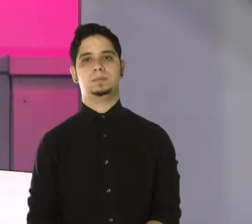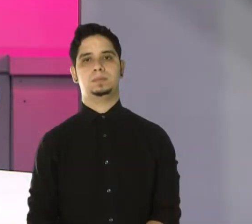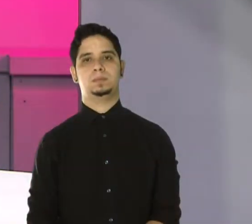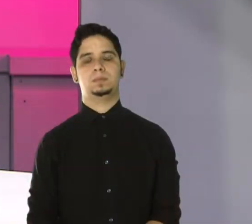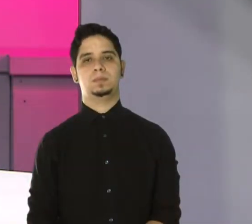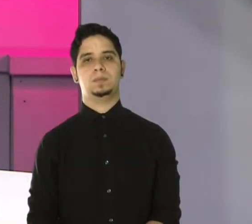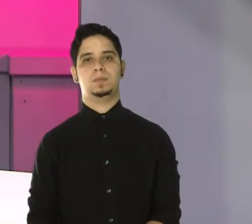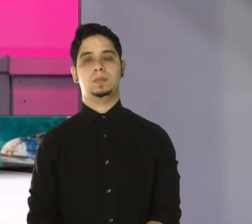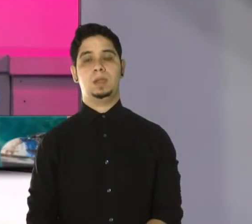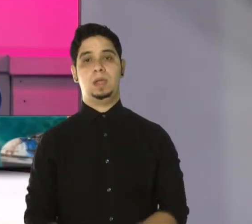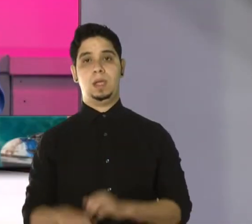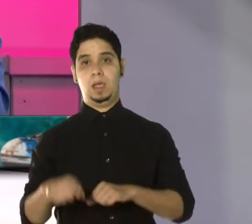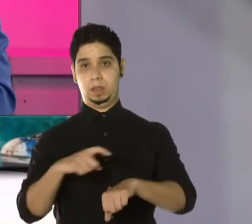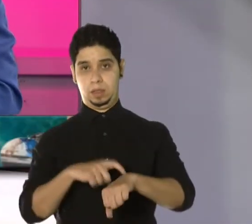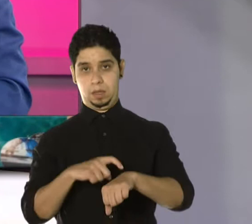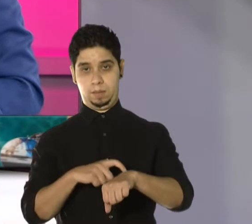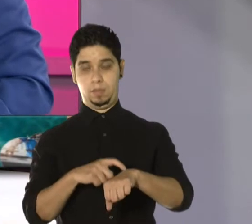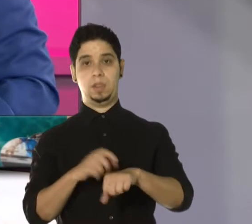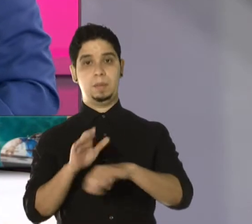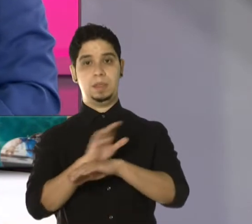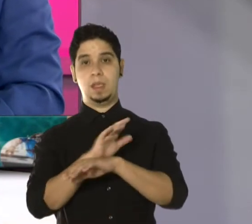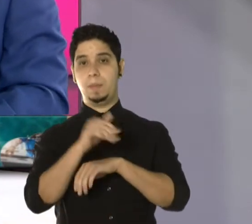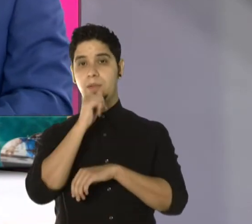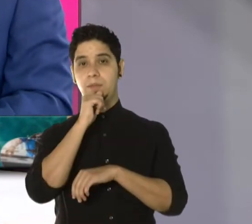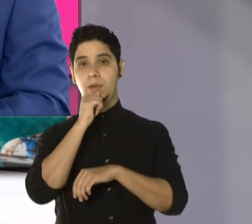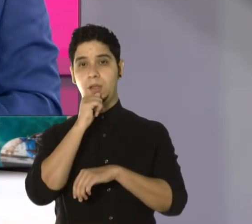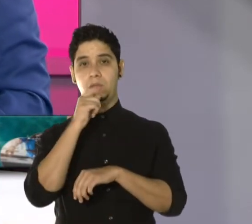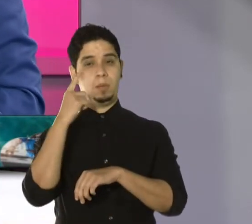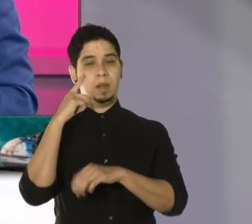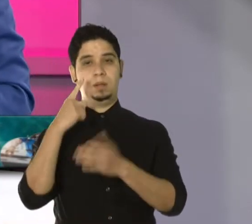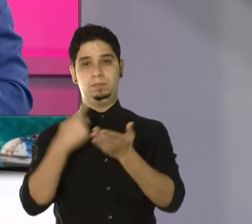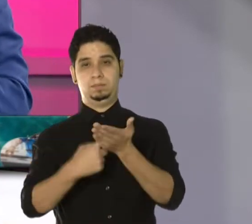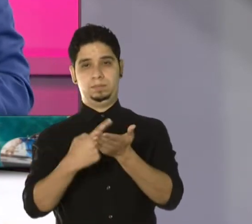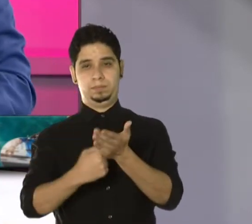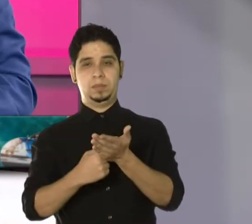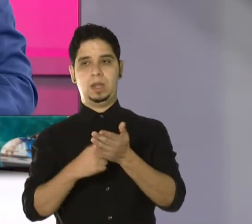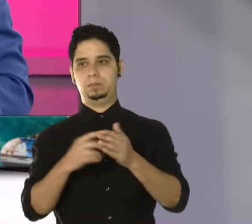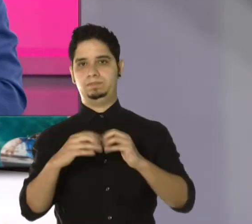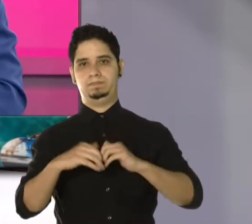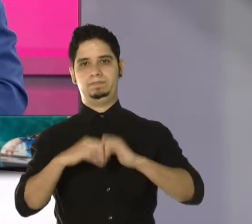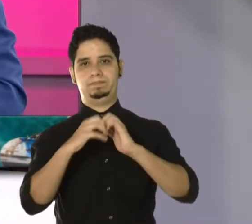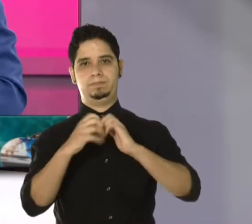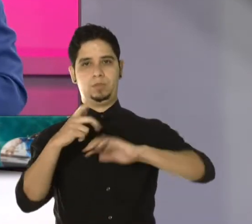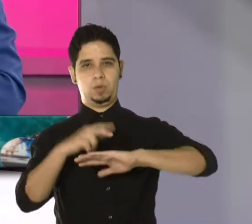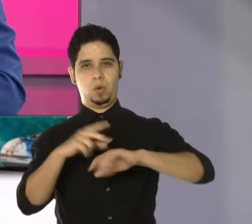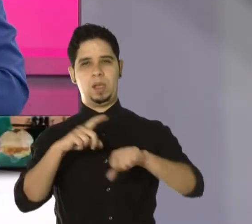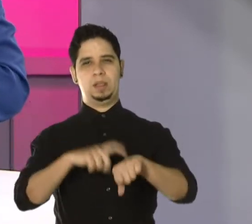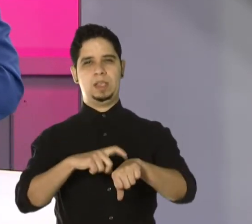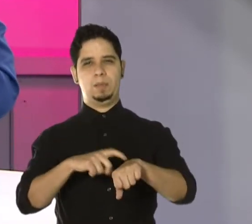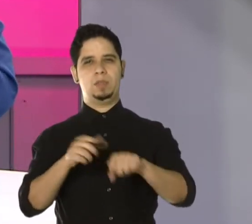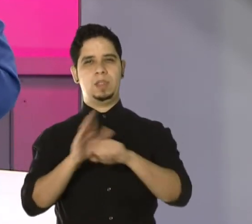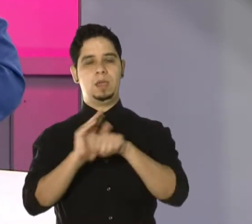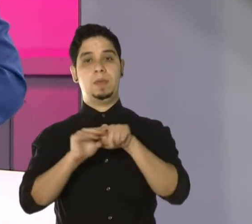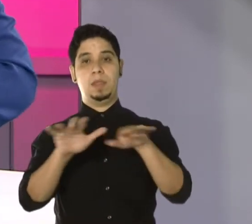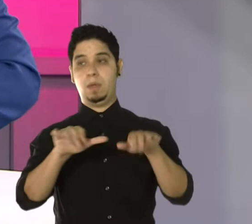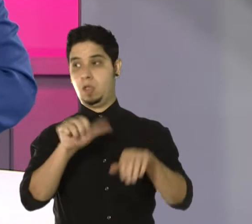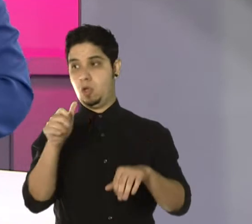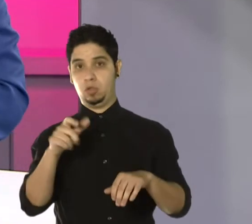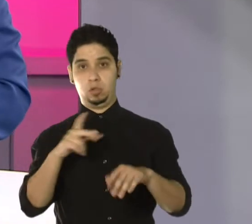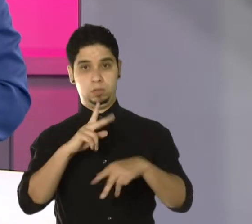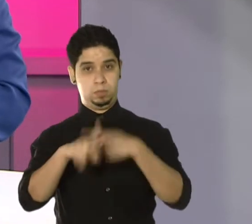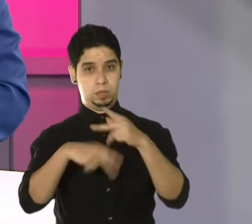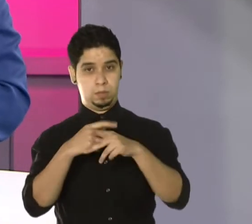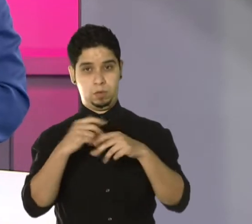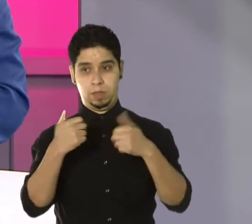Dedicamos este espacio de sector privado COVID-19 al tema de la reconstrucción de Puerto Rico en tiempos de pandemia y otros retos que están en